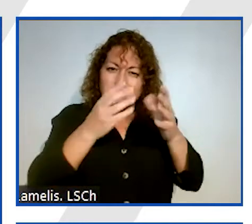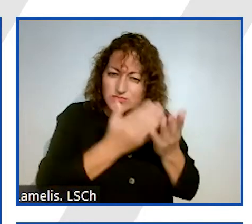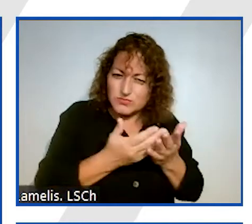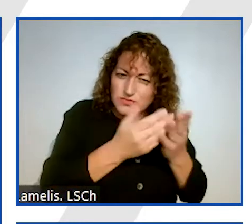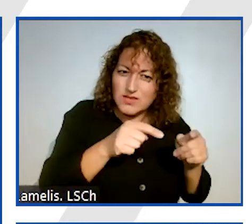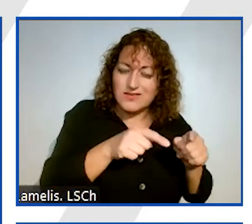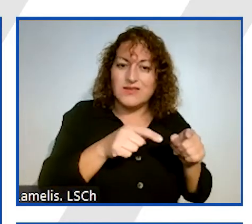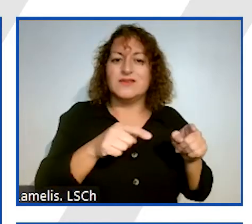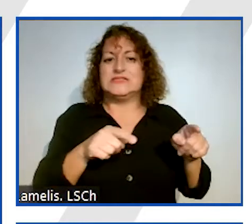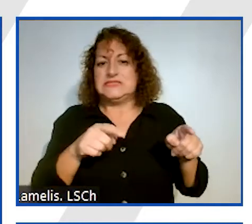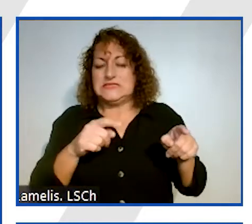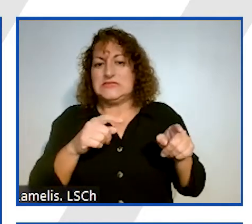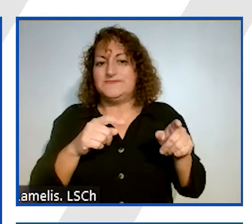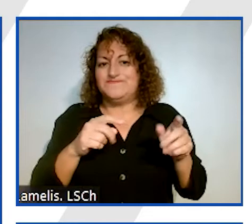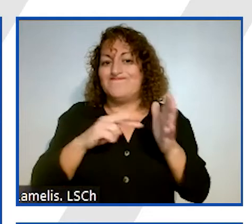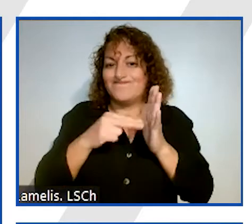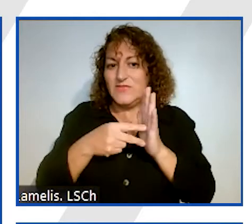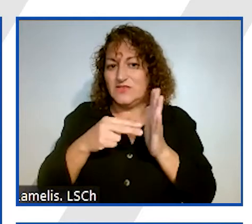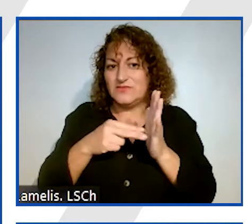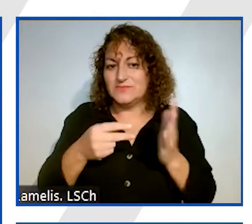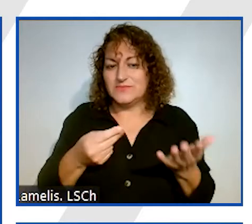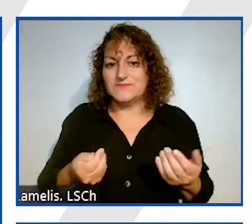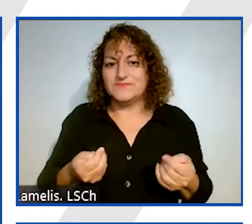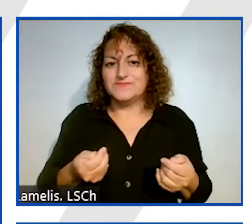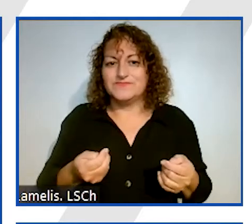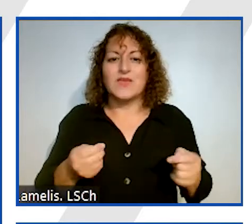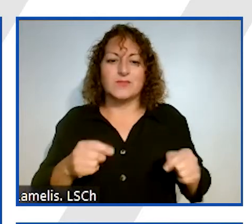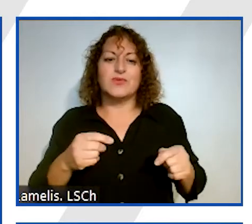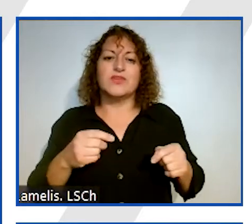mamíferos. Y los tiburones tienen una biología